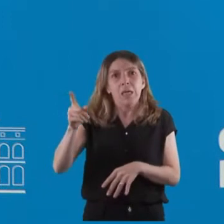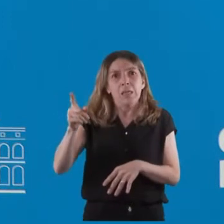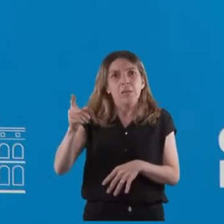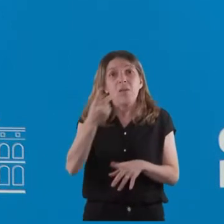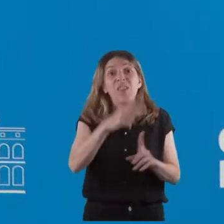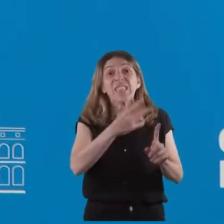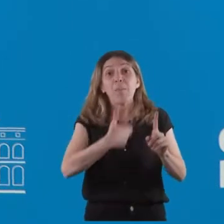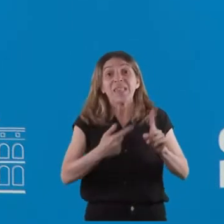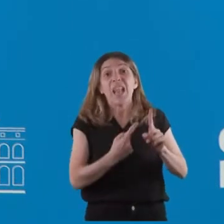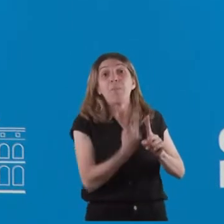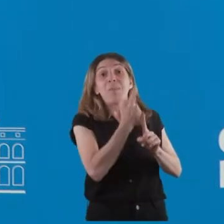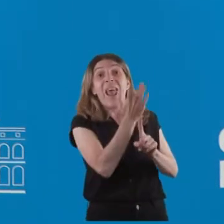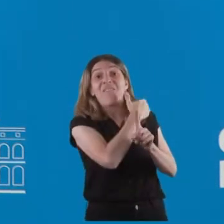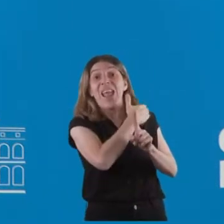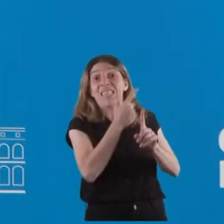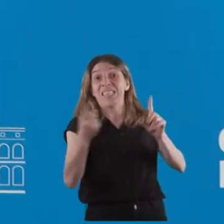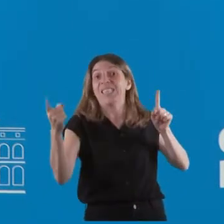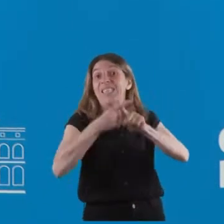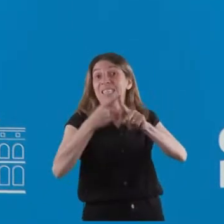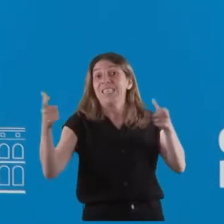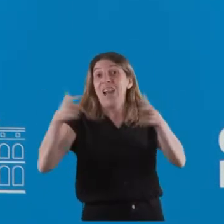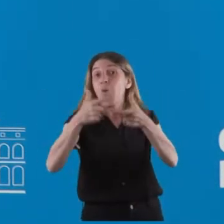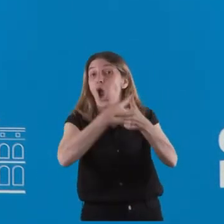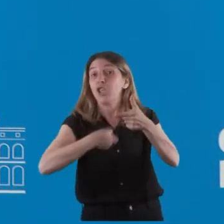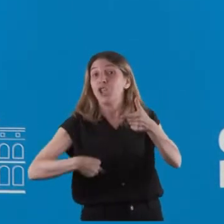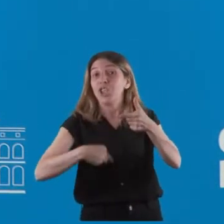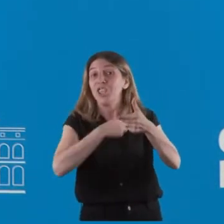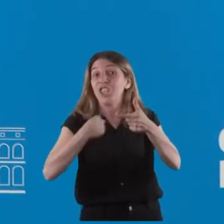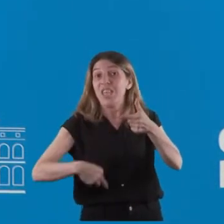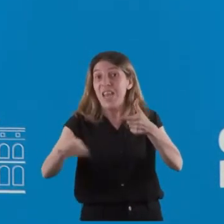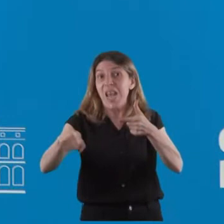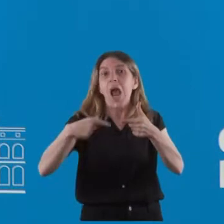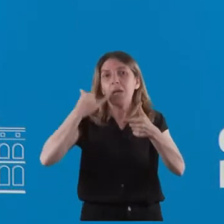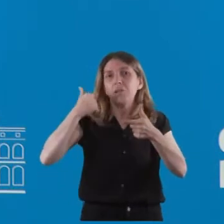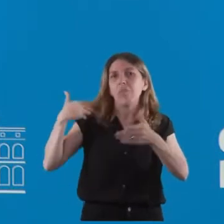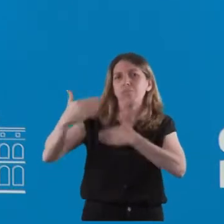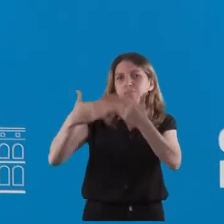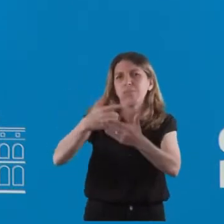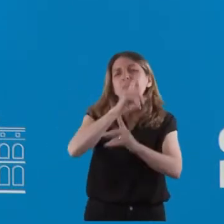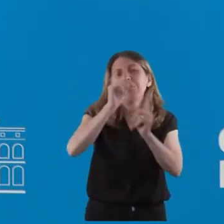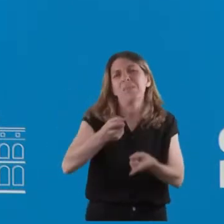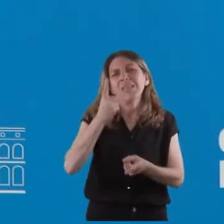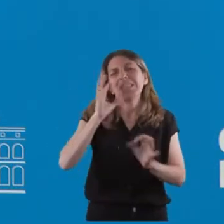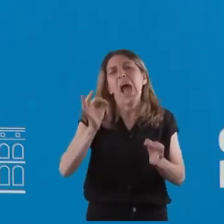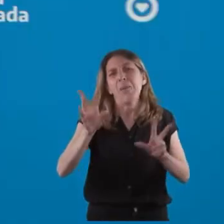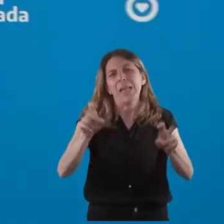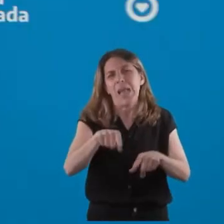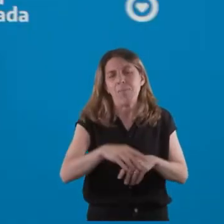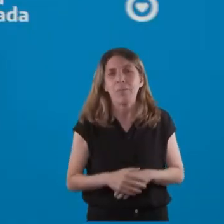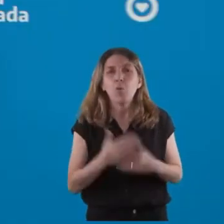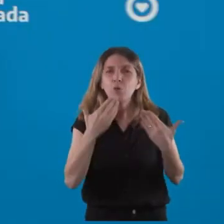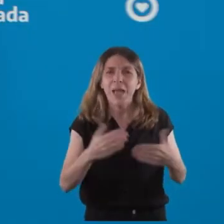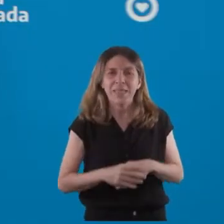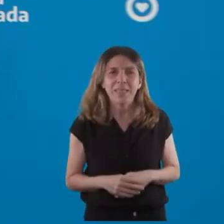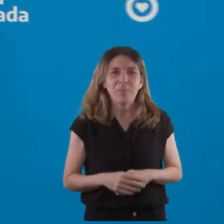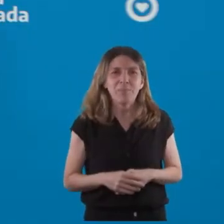especial relación con china y los acuerdos que ahora se están llevando adelante y que estuvo también allí y que conoce mucho el tema muchas gracias